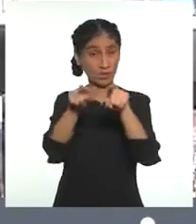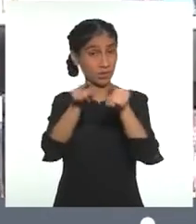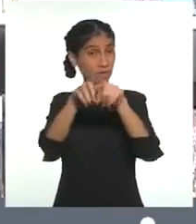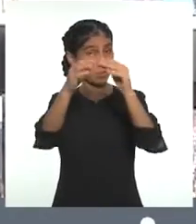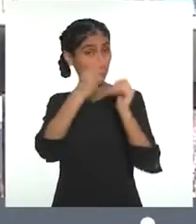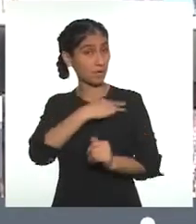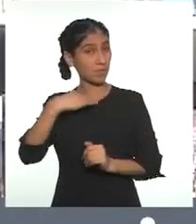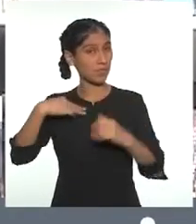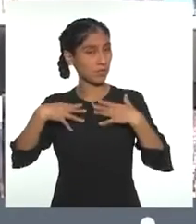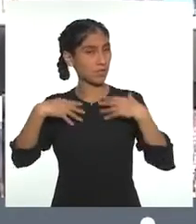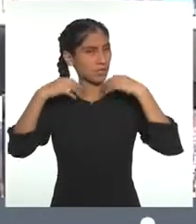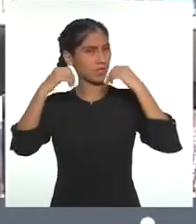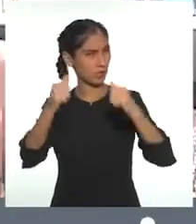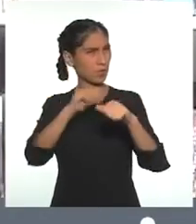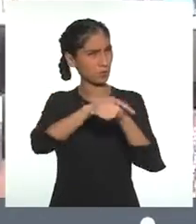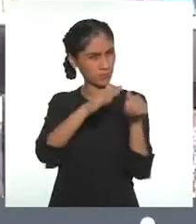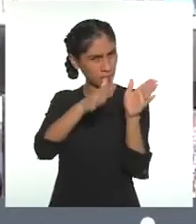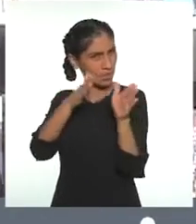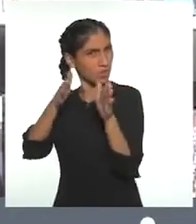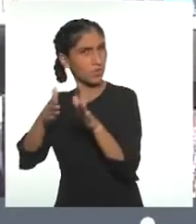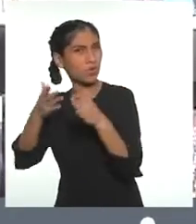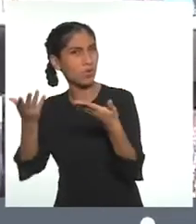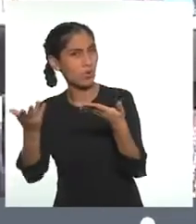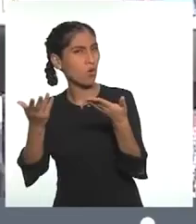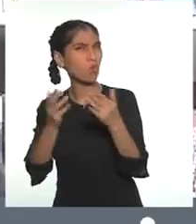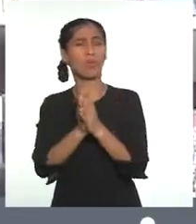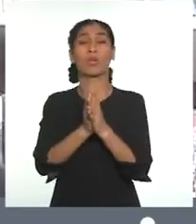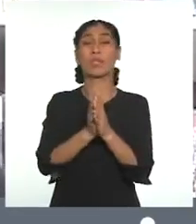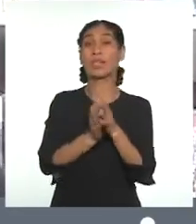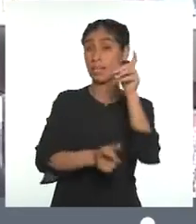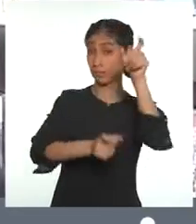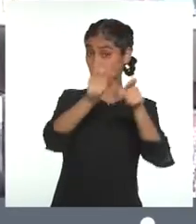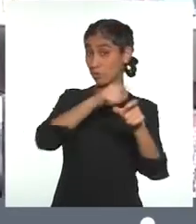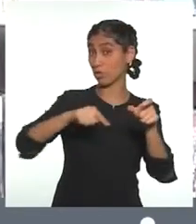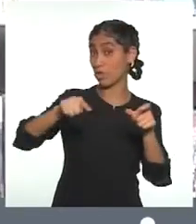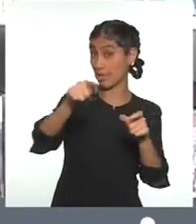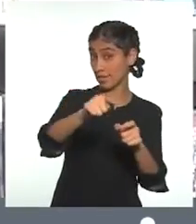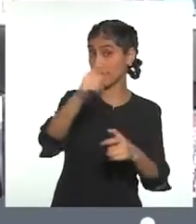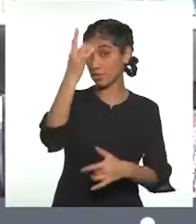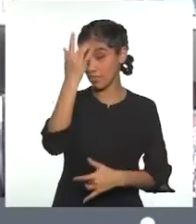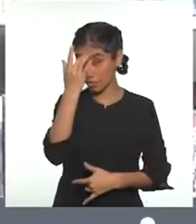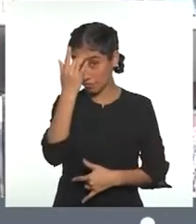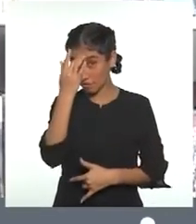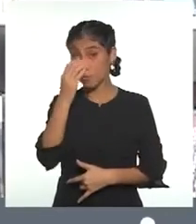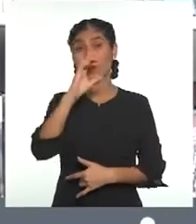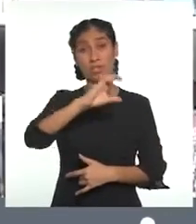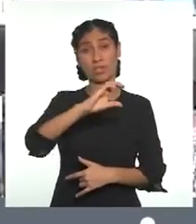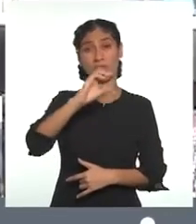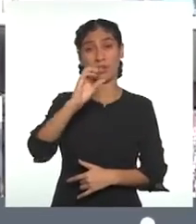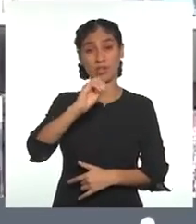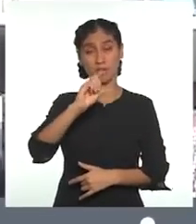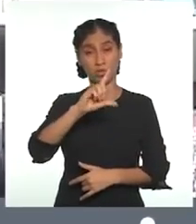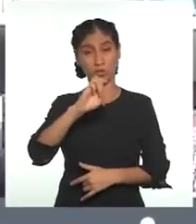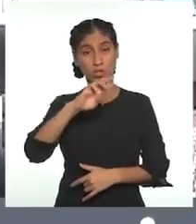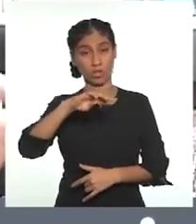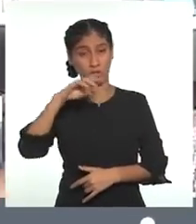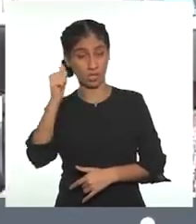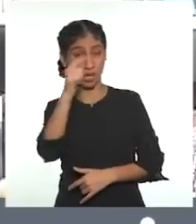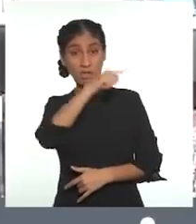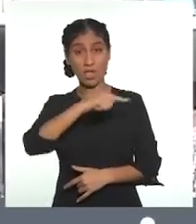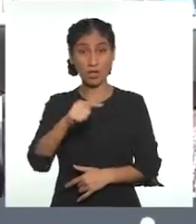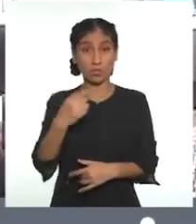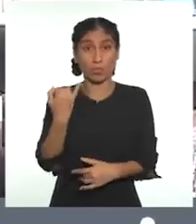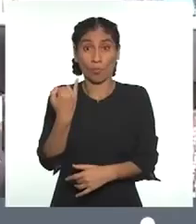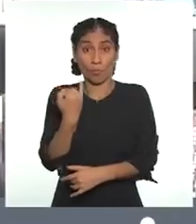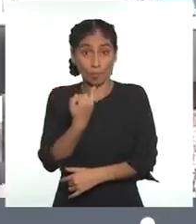tiempo planteó dentro de su protocolo de atención tratar los casos severos de deshidratación usando